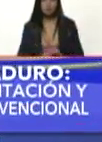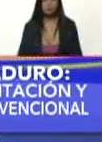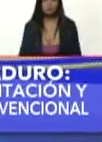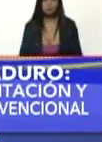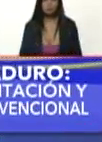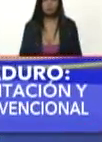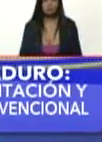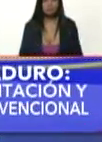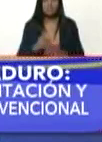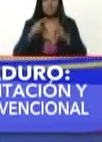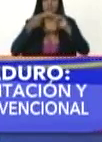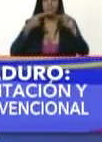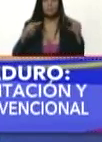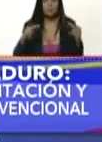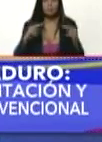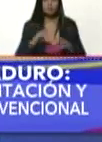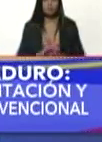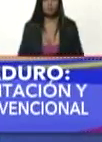y de la paz,